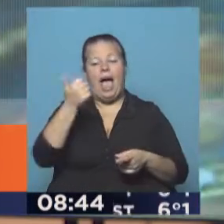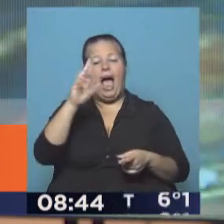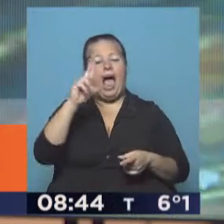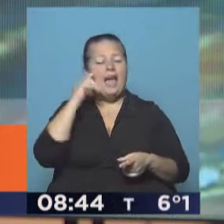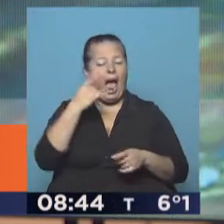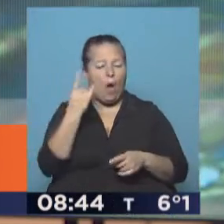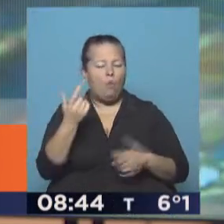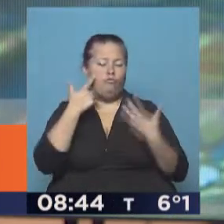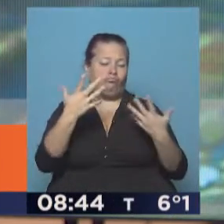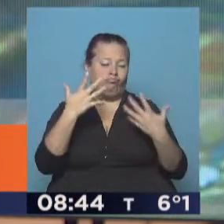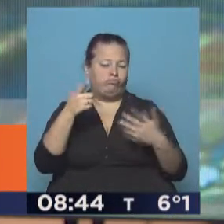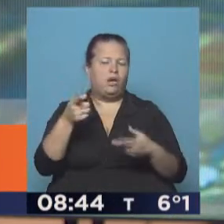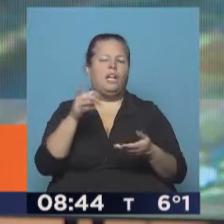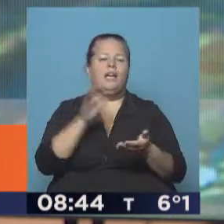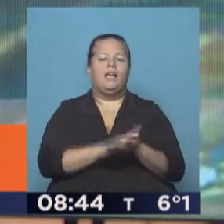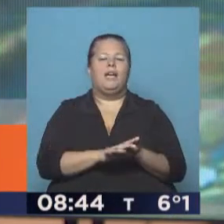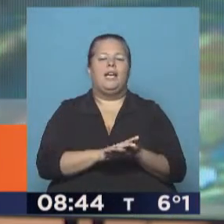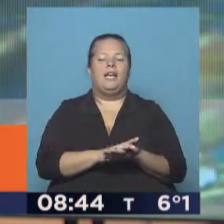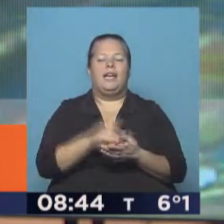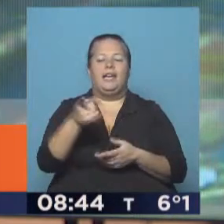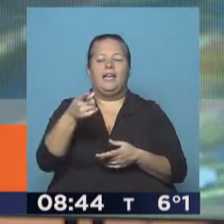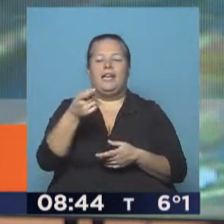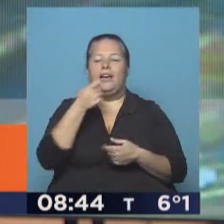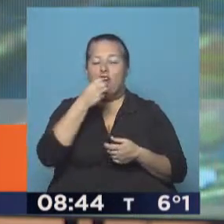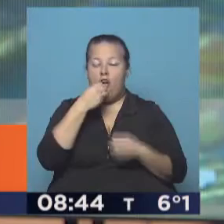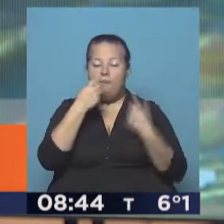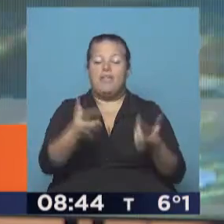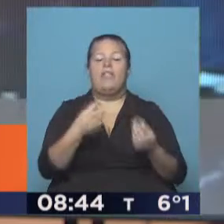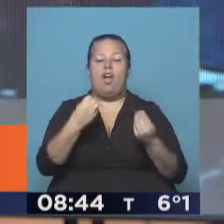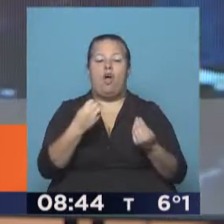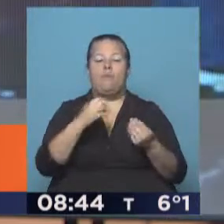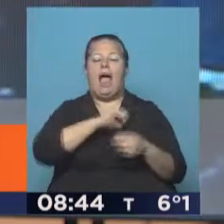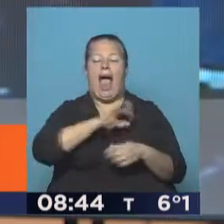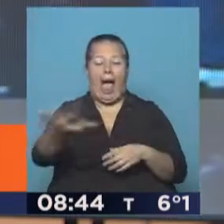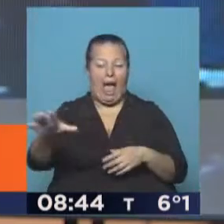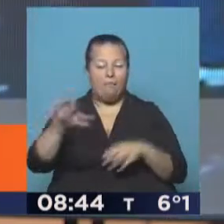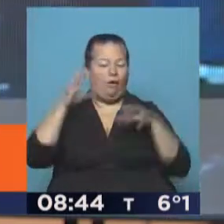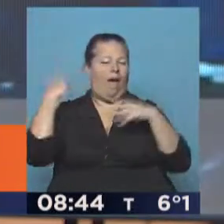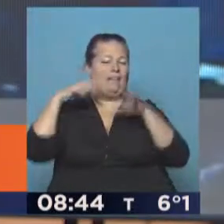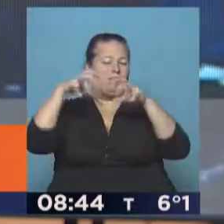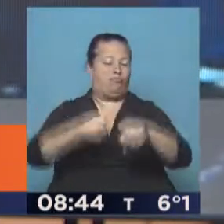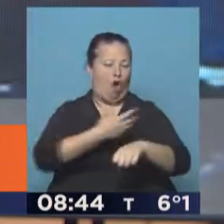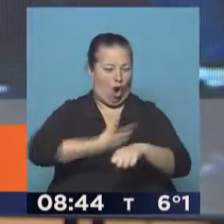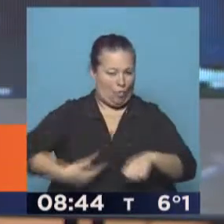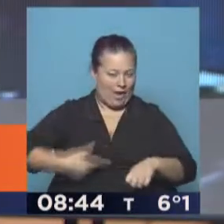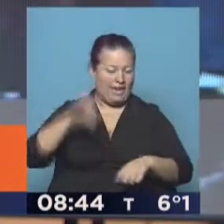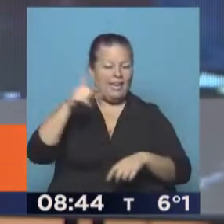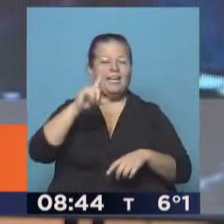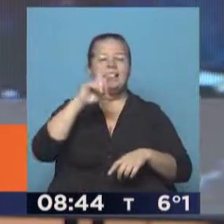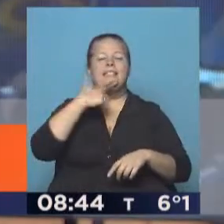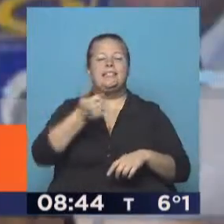muy famoso de que se iba a generar comida a través de unos campos que había expropiado el gobierno a la Hacienda Santa